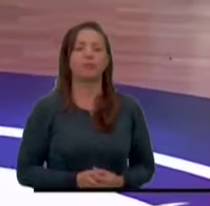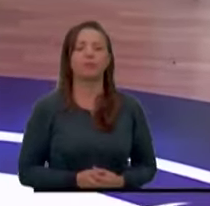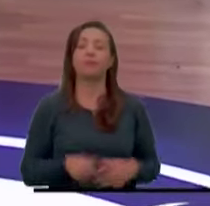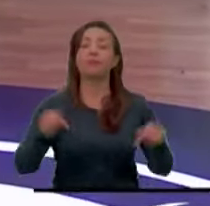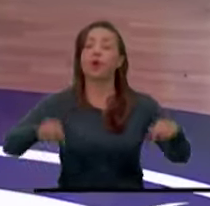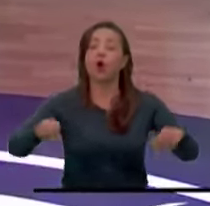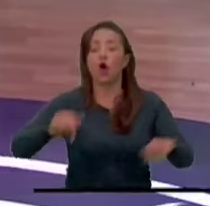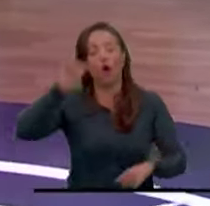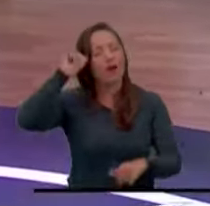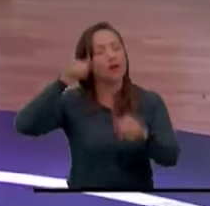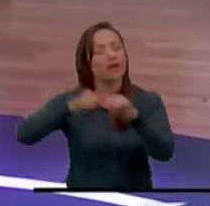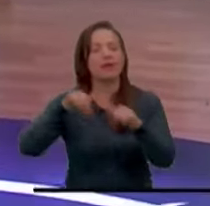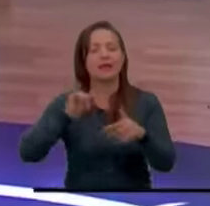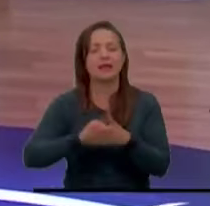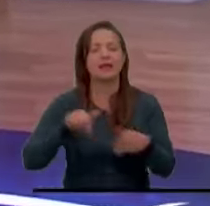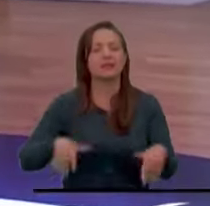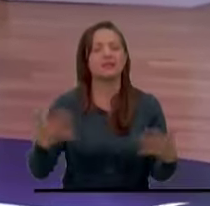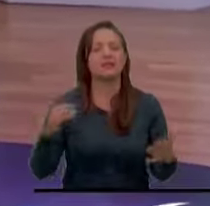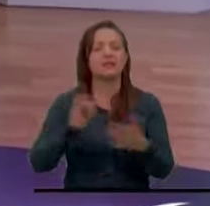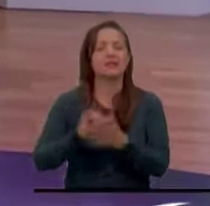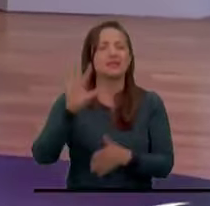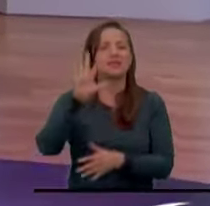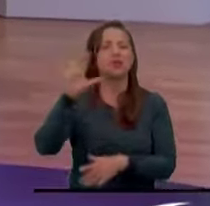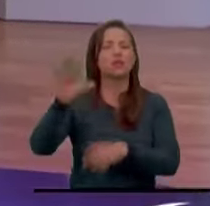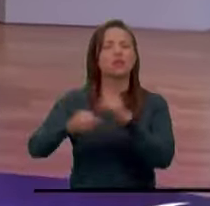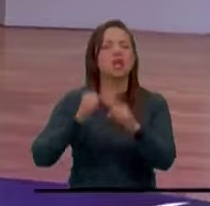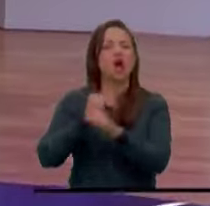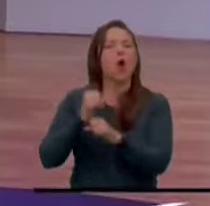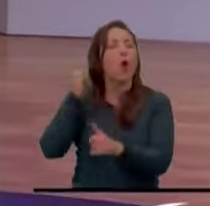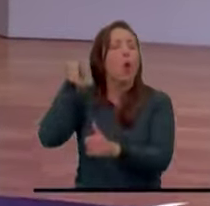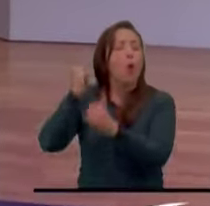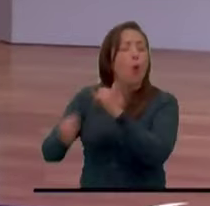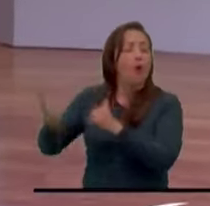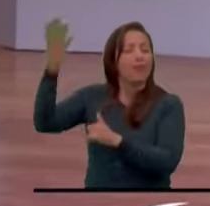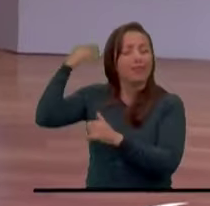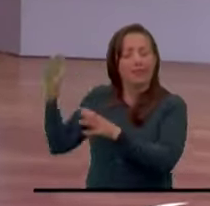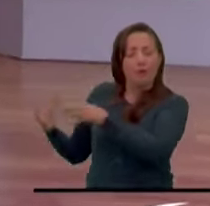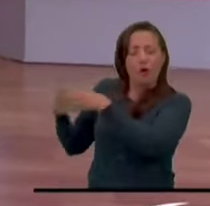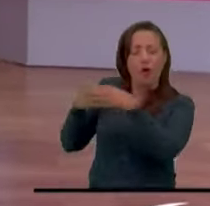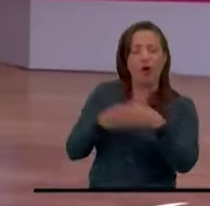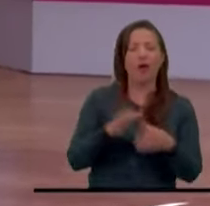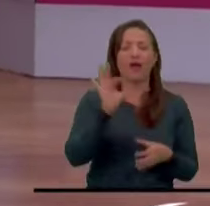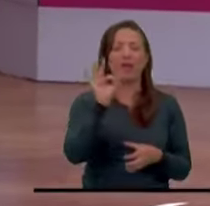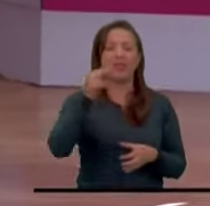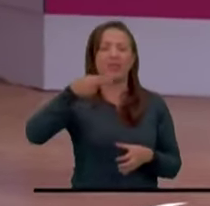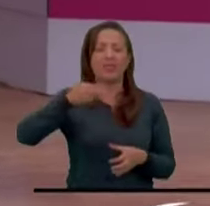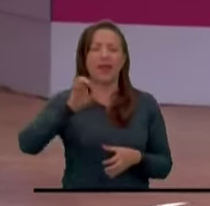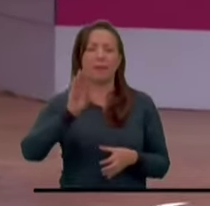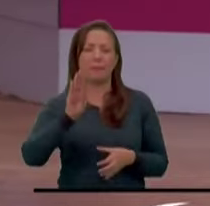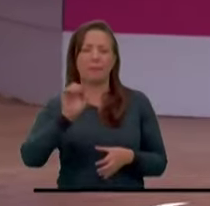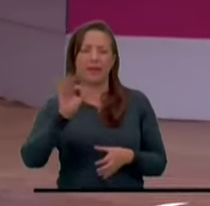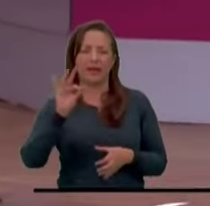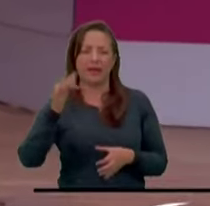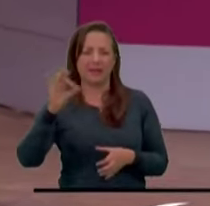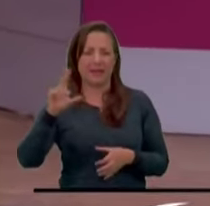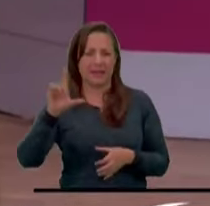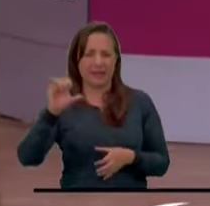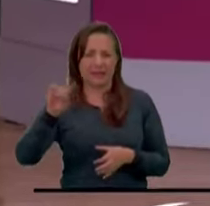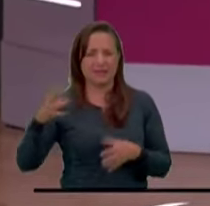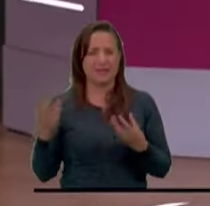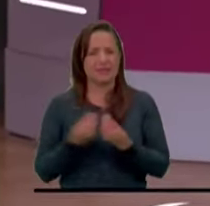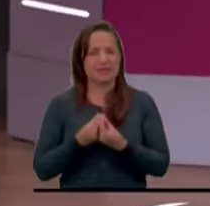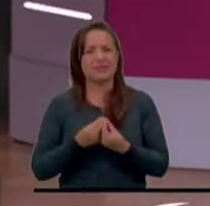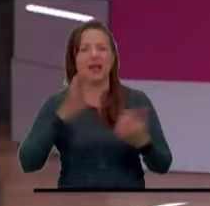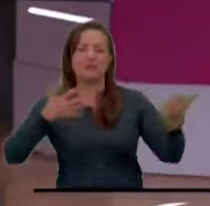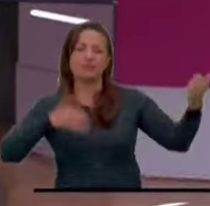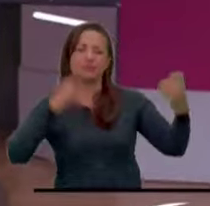Hoy se conmemoran 55 años de la última aparición de los Beatles en público y además el cumpleaños de su guitarrista George Harrison. Por eso hoy en el